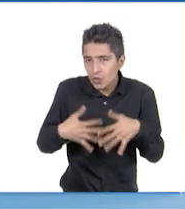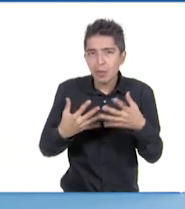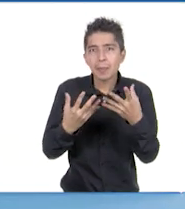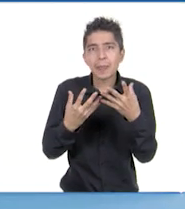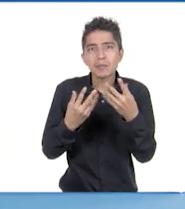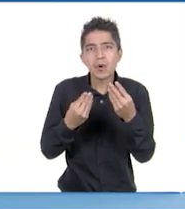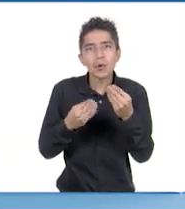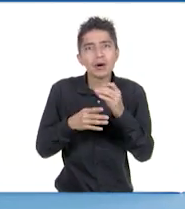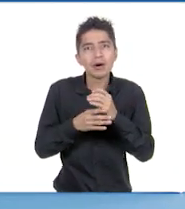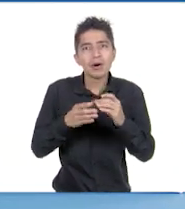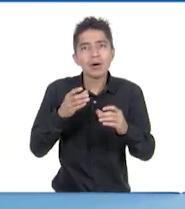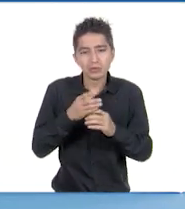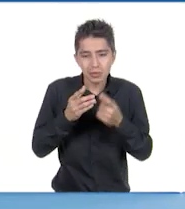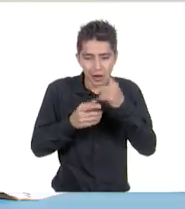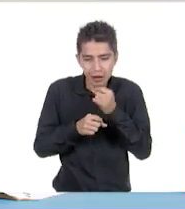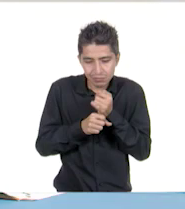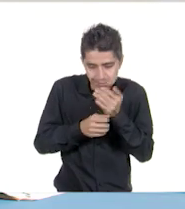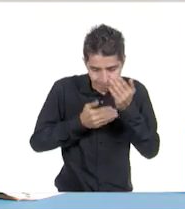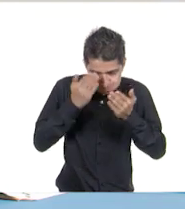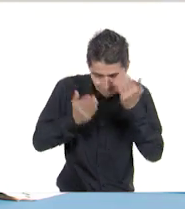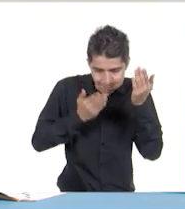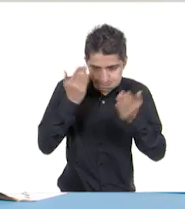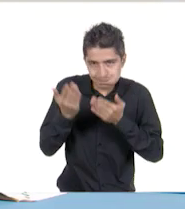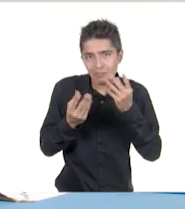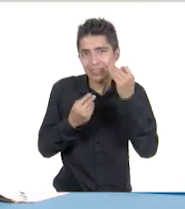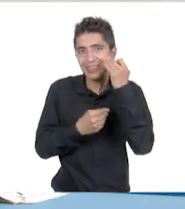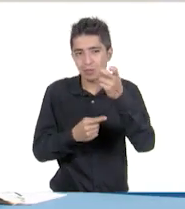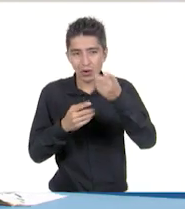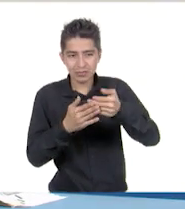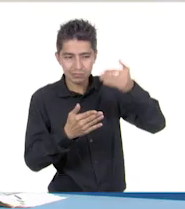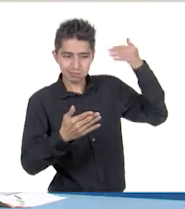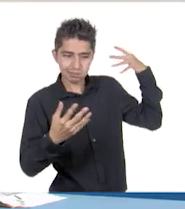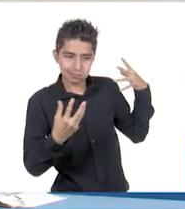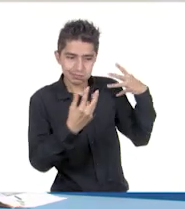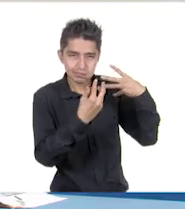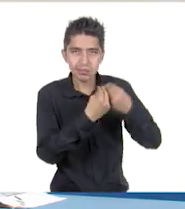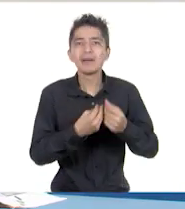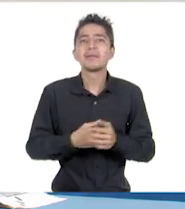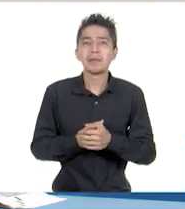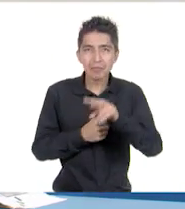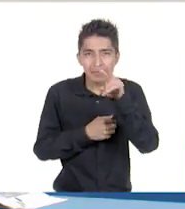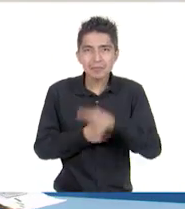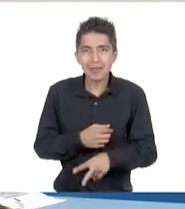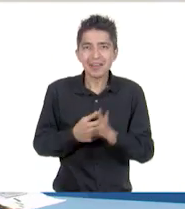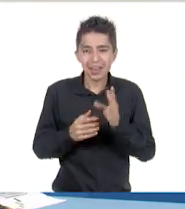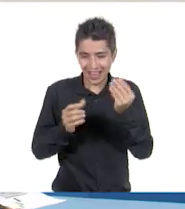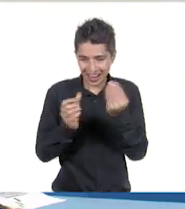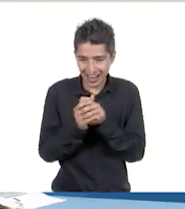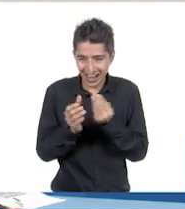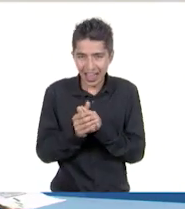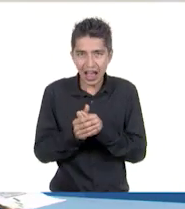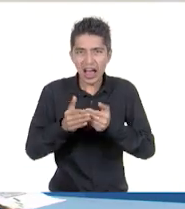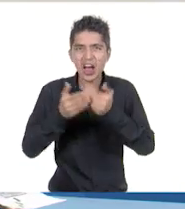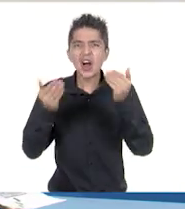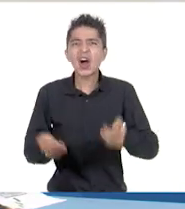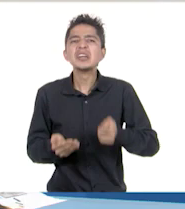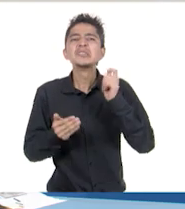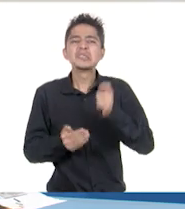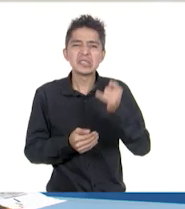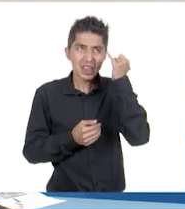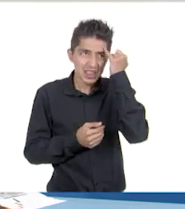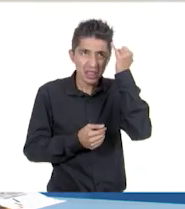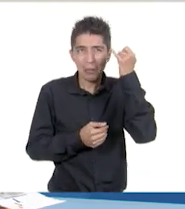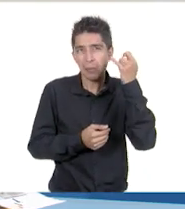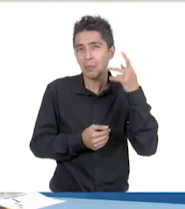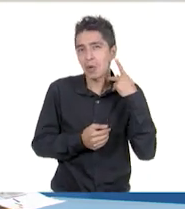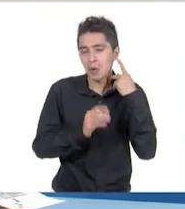ese tiempo. Es cierto, Ton. Hemos dedicado buena parte de nuestras clases a aprender sobre la herencia de los liberales,